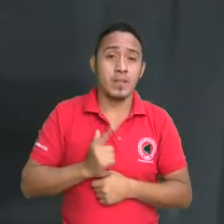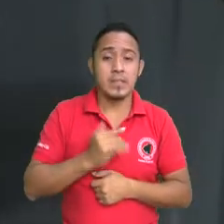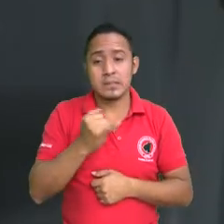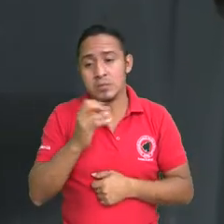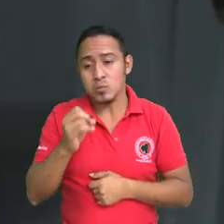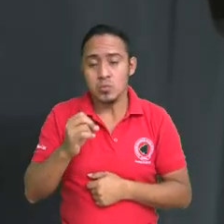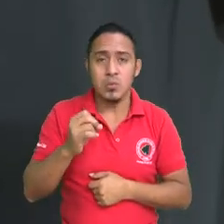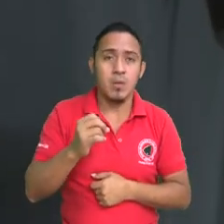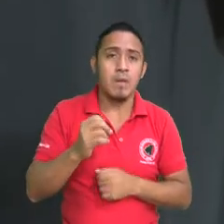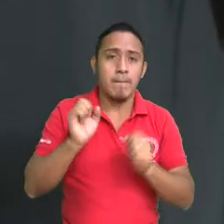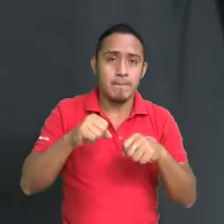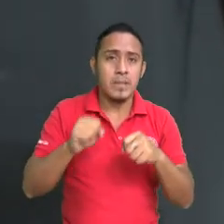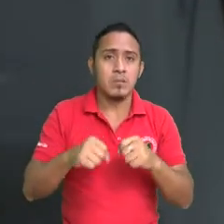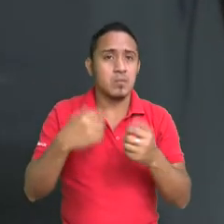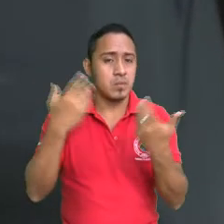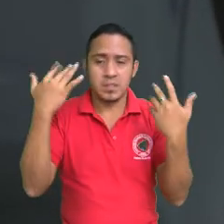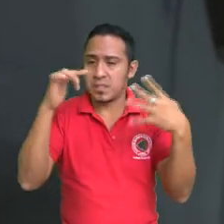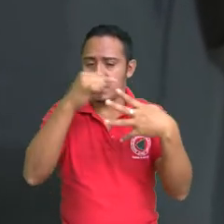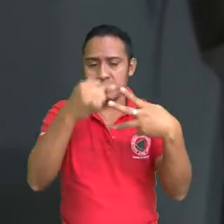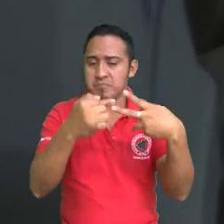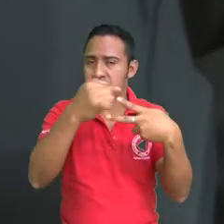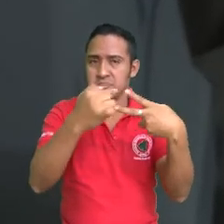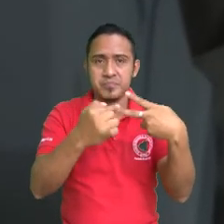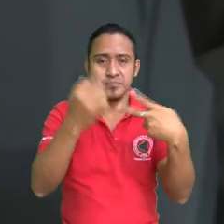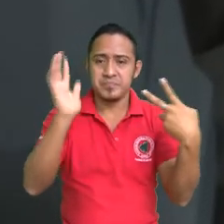tienes medida, puedes optar por cualquiera.